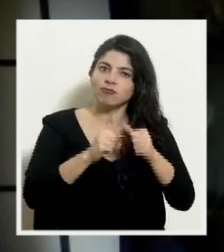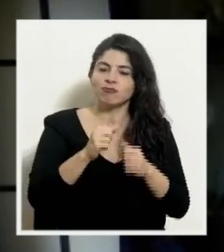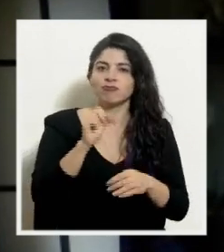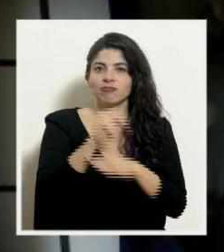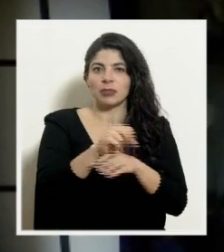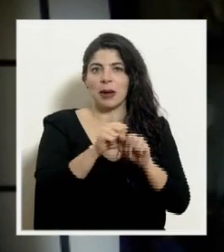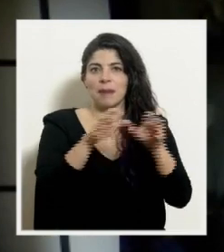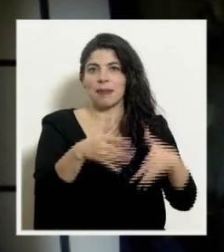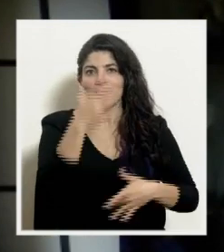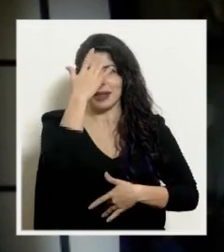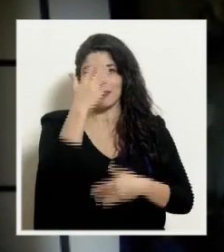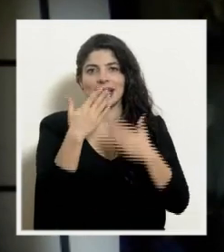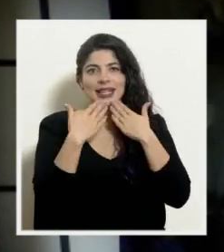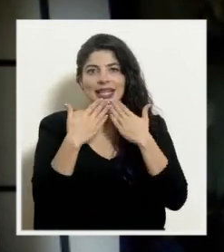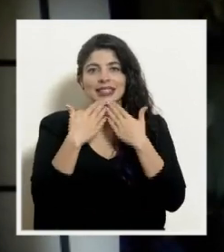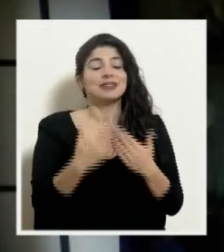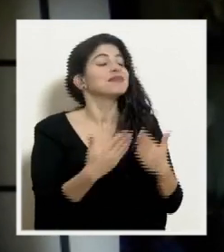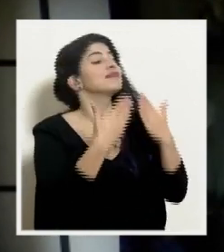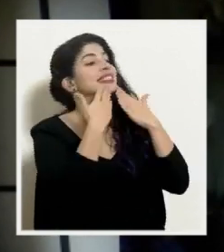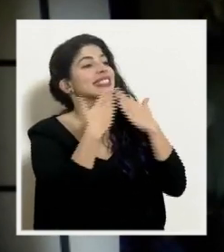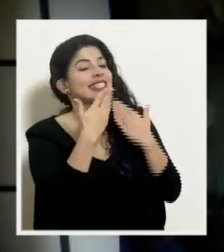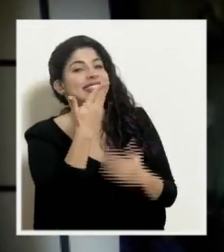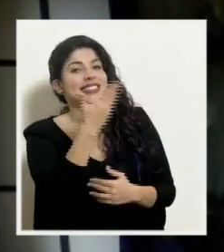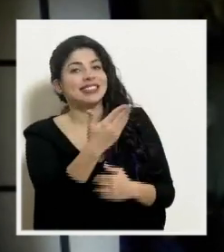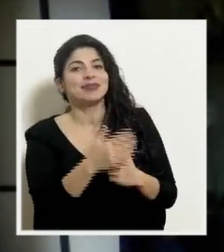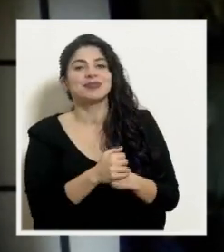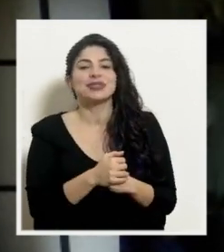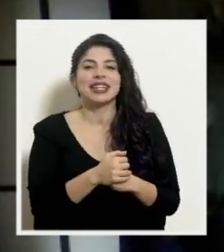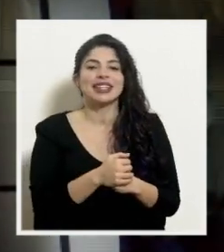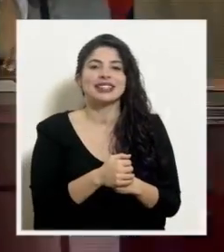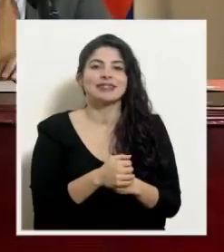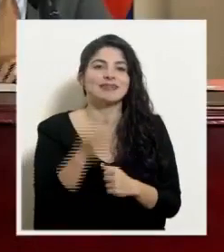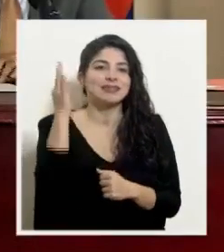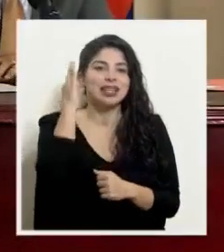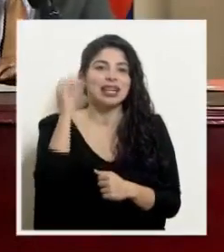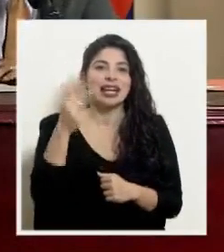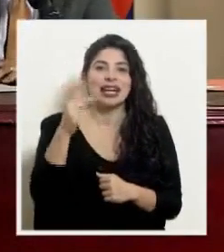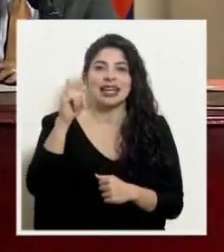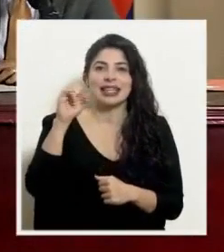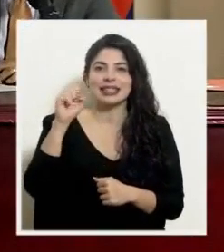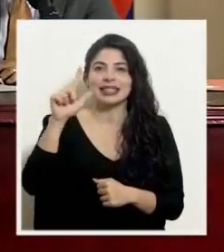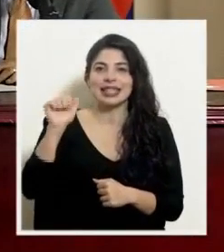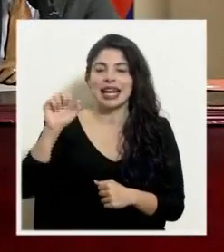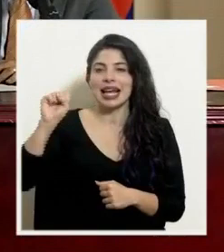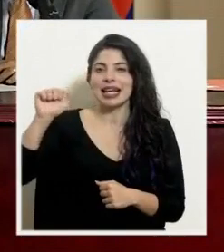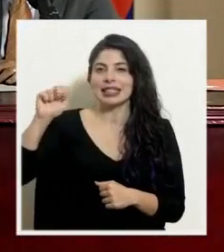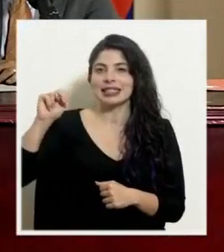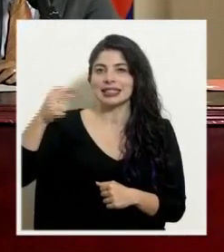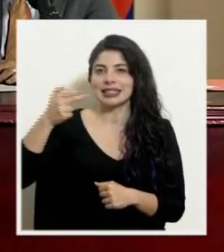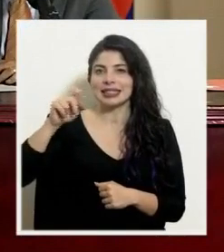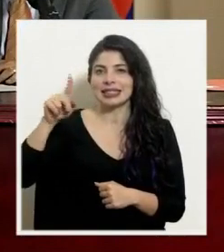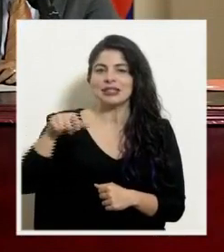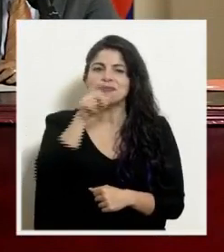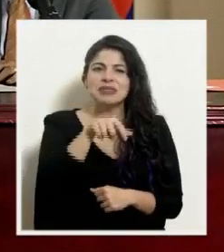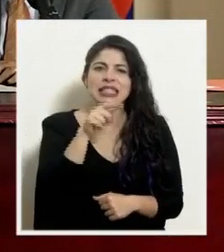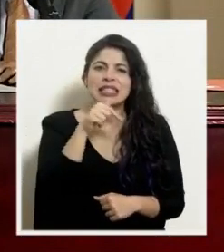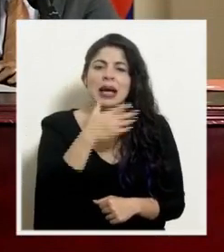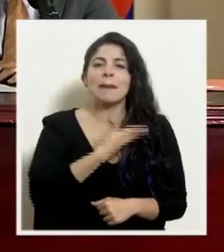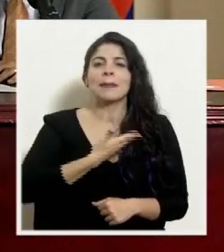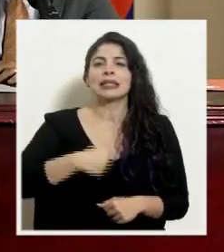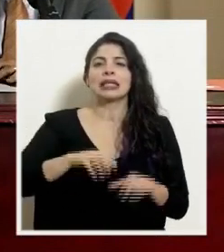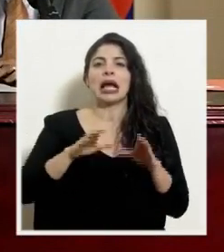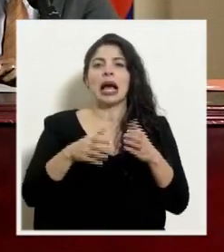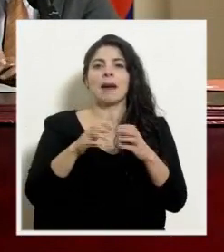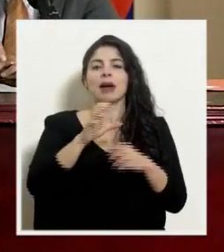Muchísimas gracias. Muchísimas gracias a usted, doña Gisela Sánchez, presidenta de la Cámara